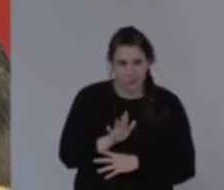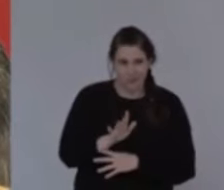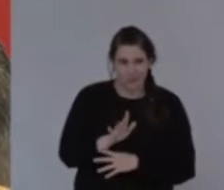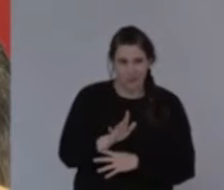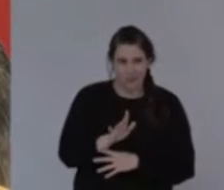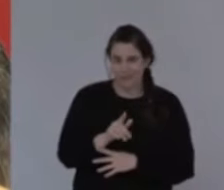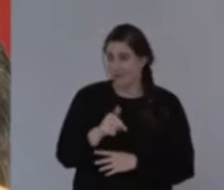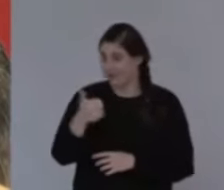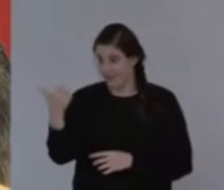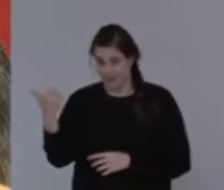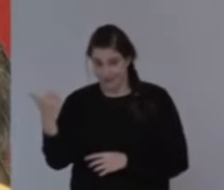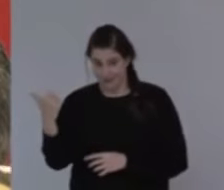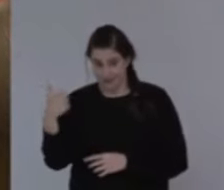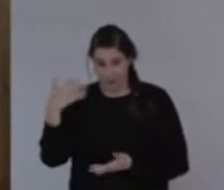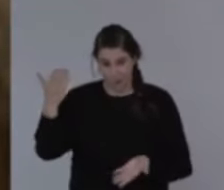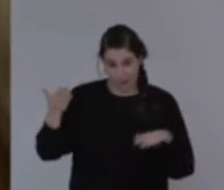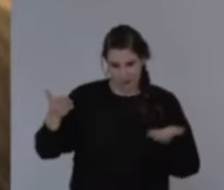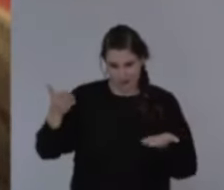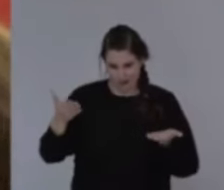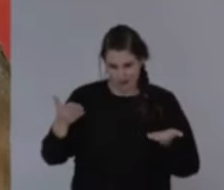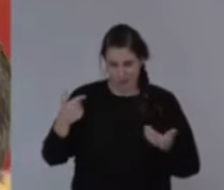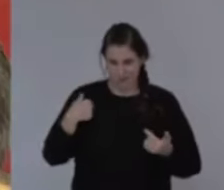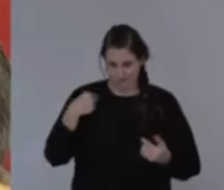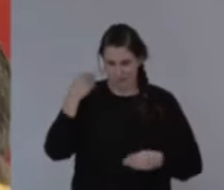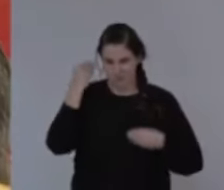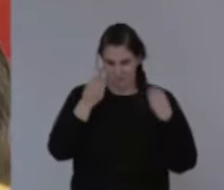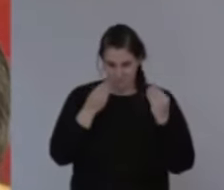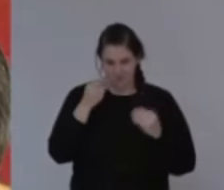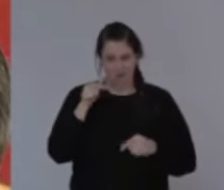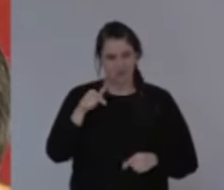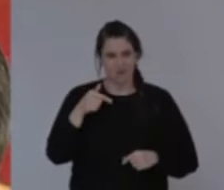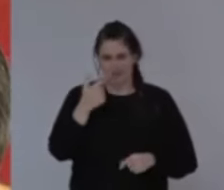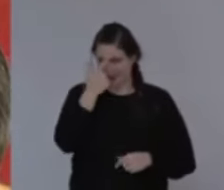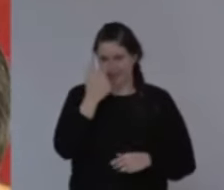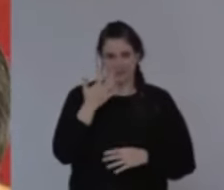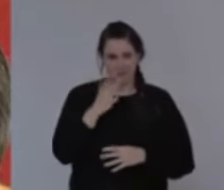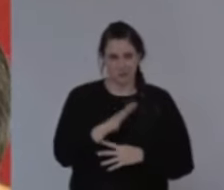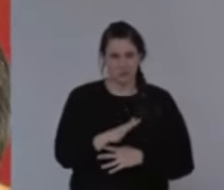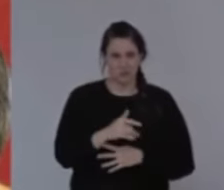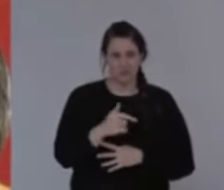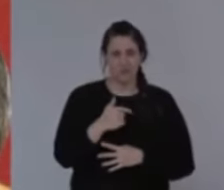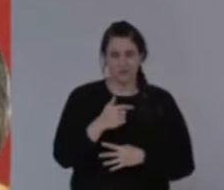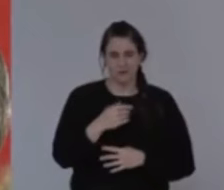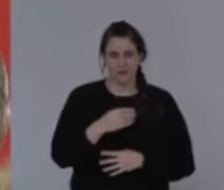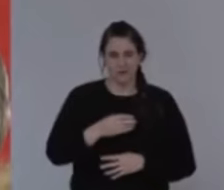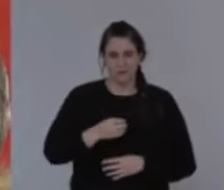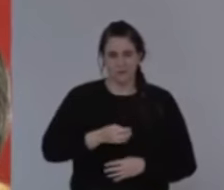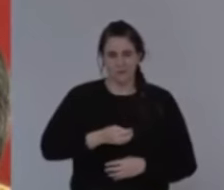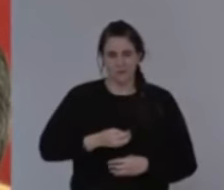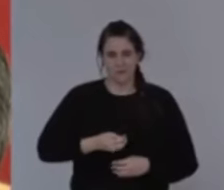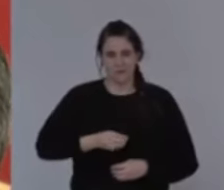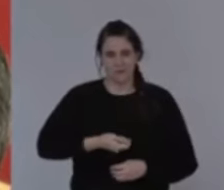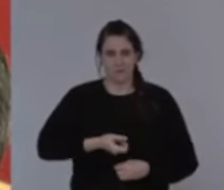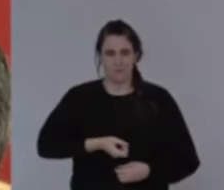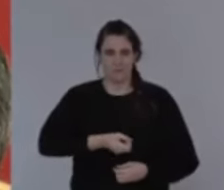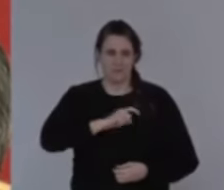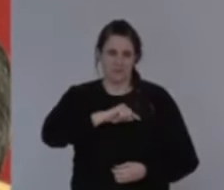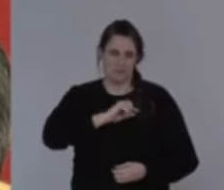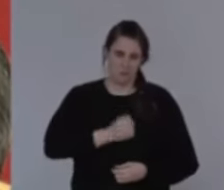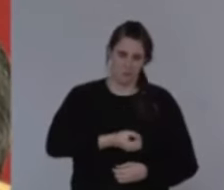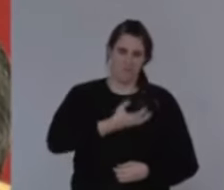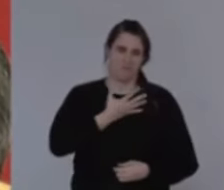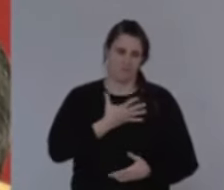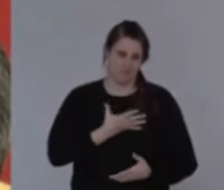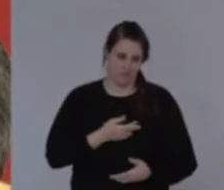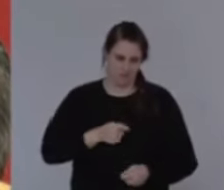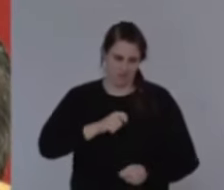me conmueve hoy a compartir con los miles y miles de compañeros de nuestra historia y los de hoy un objetivo común. Y